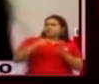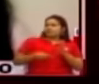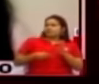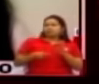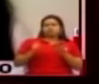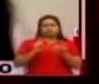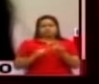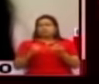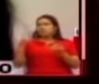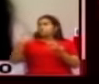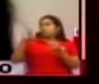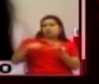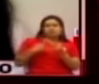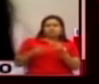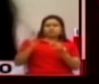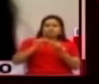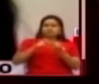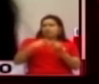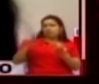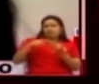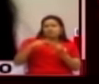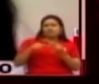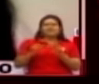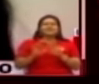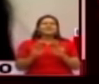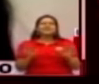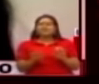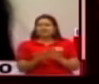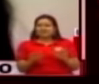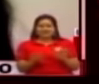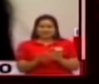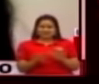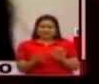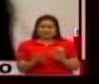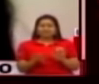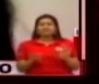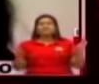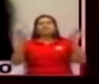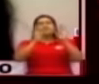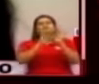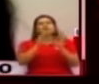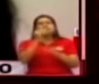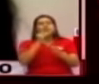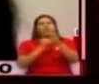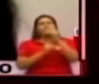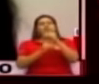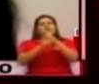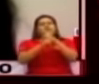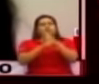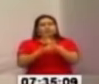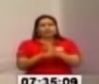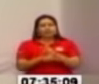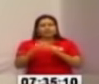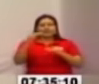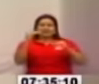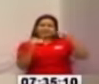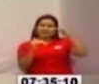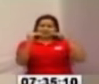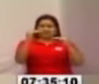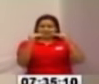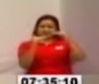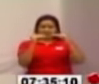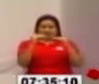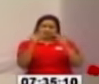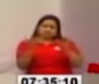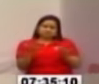lo que él necesita. Como les mencioné anteriormente, nutrientes equilibrados, es decir, necesitamos siempre una proteína, como les decía,